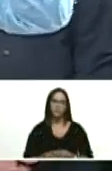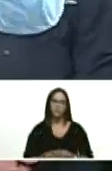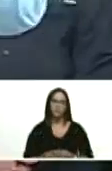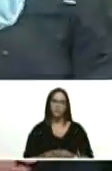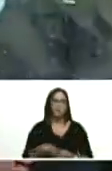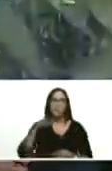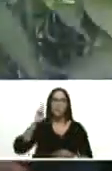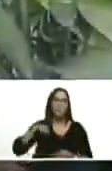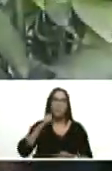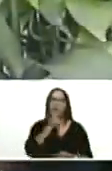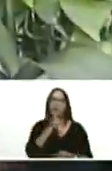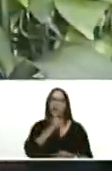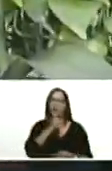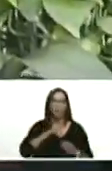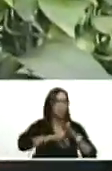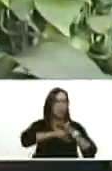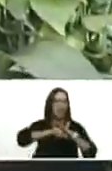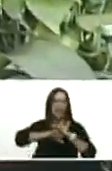Jamás soportó la corruptela,